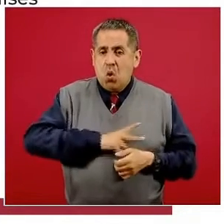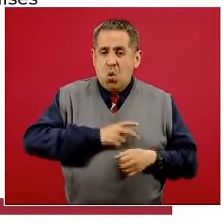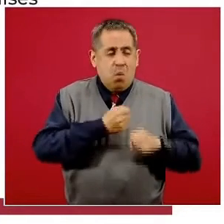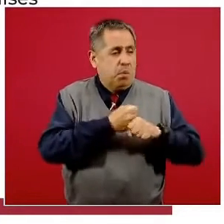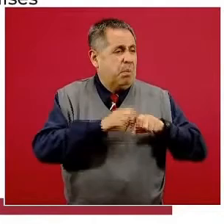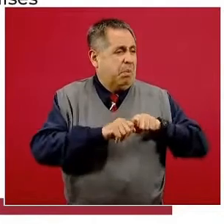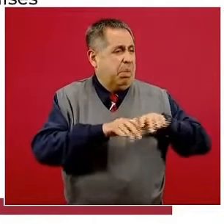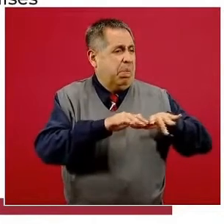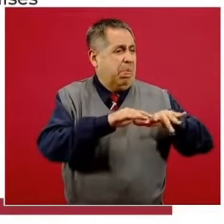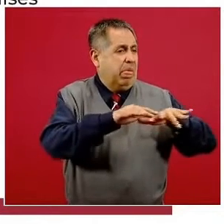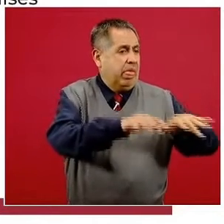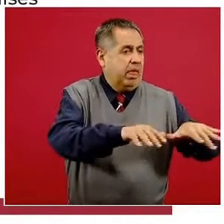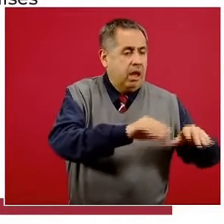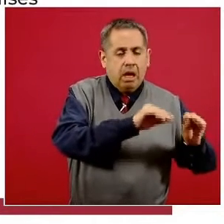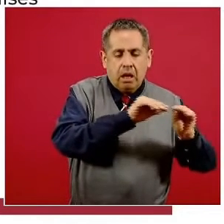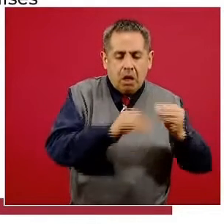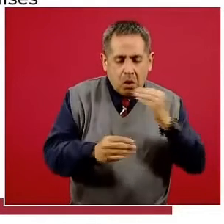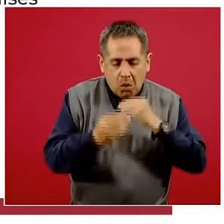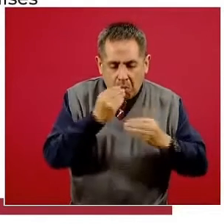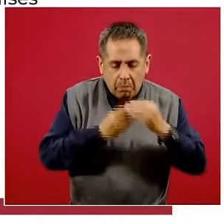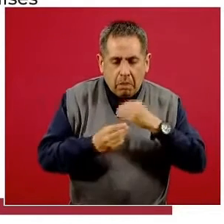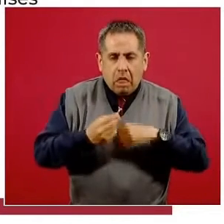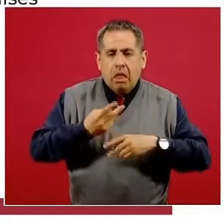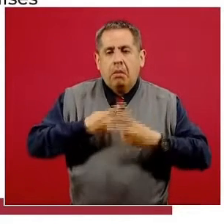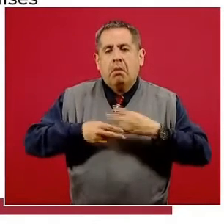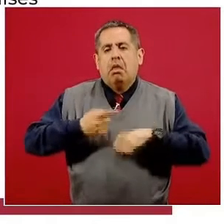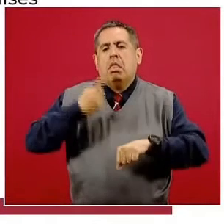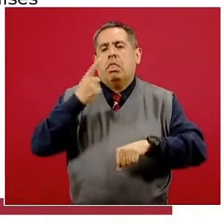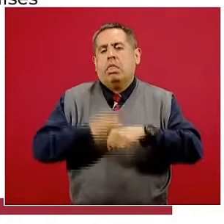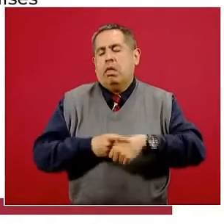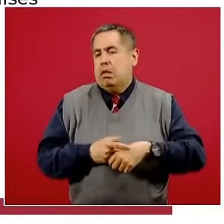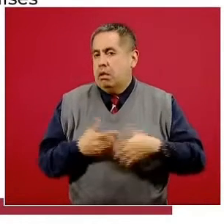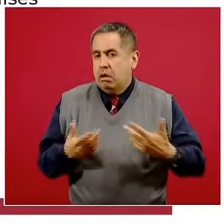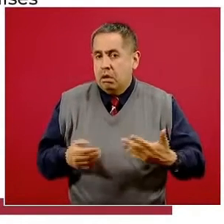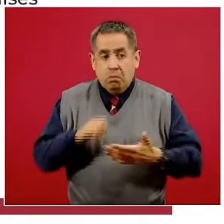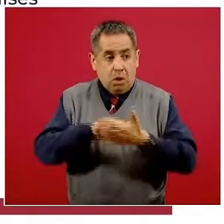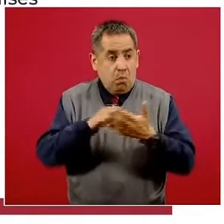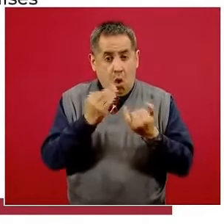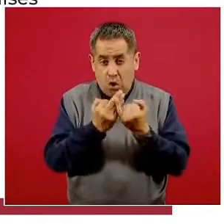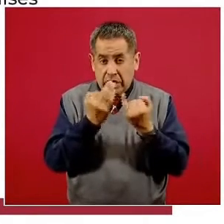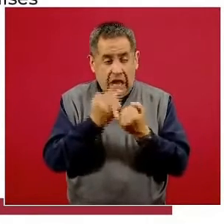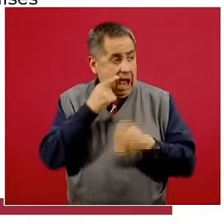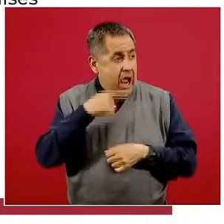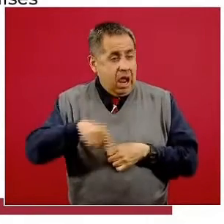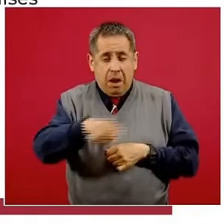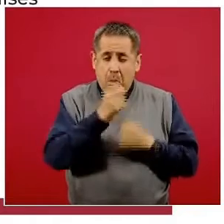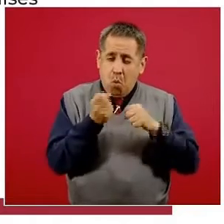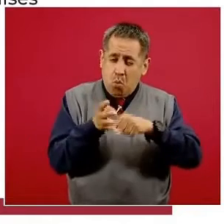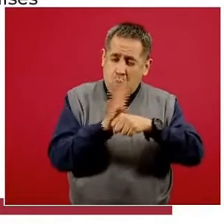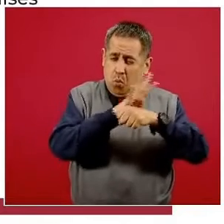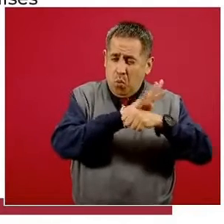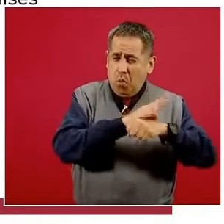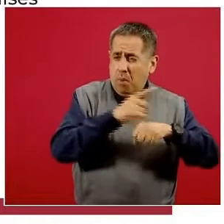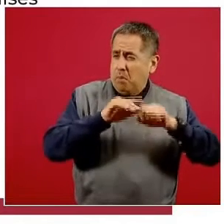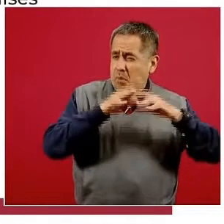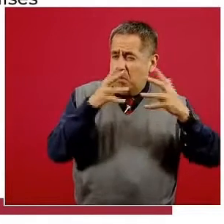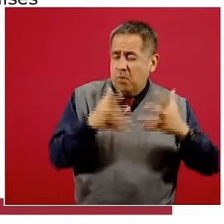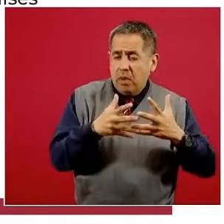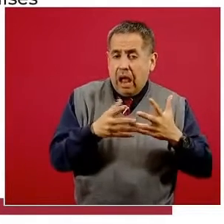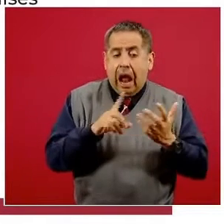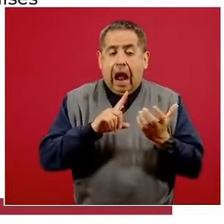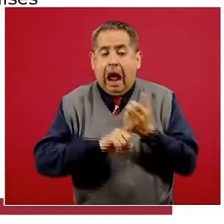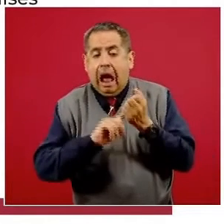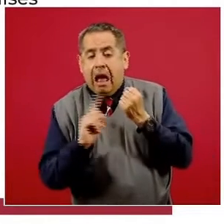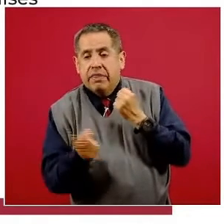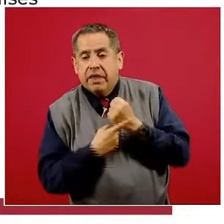estamos enfrentando una pandemia que produce una gran cantidad de fallecimientos, pero hay una base de enfermedad